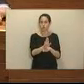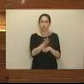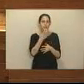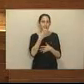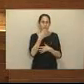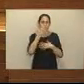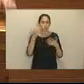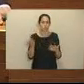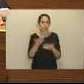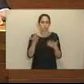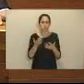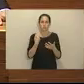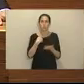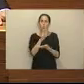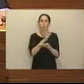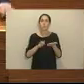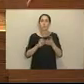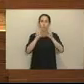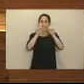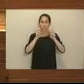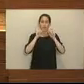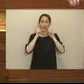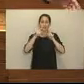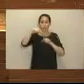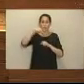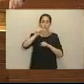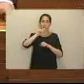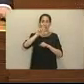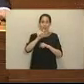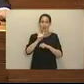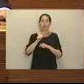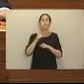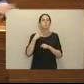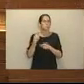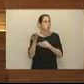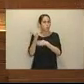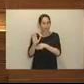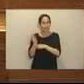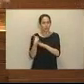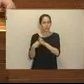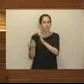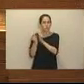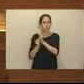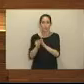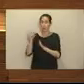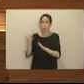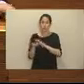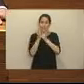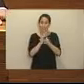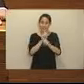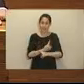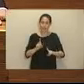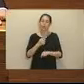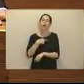ejemplo, al dictamen final del caso Marea, es lo que nosotros hemos planteado como enmiendas en la ley de un gobierno, que ustedes no trasladaron. Y voy a hacerle un